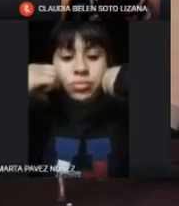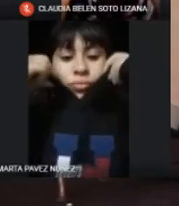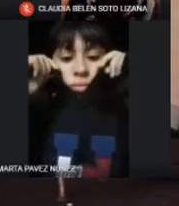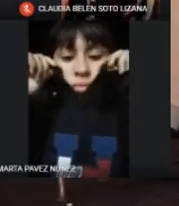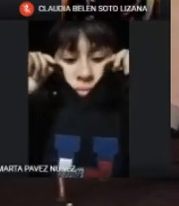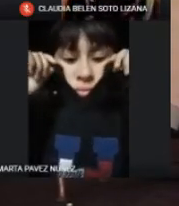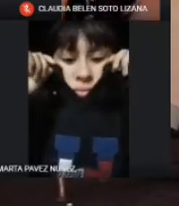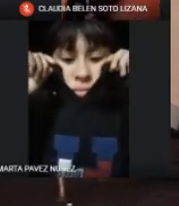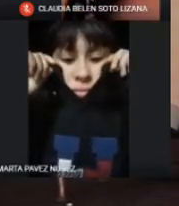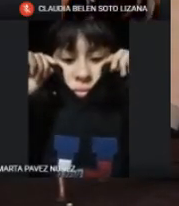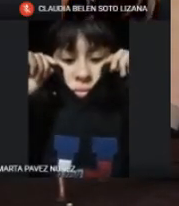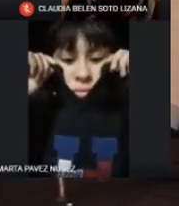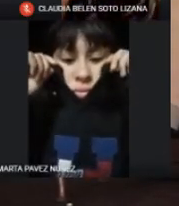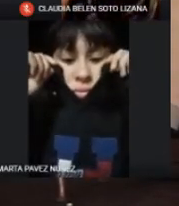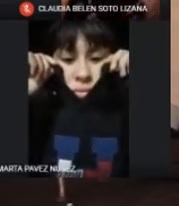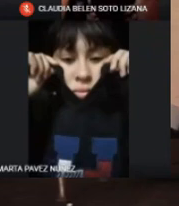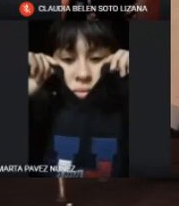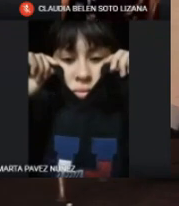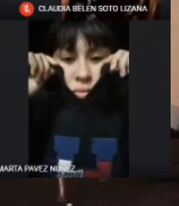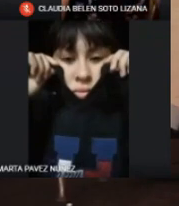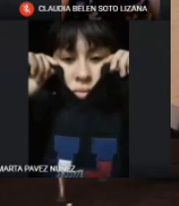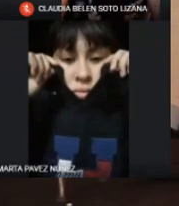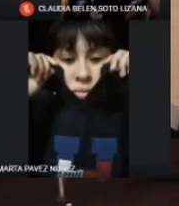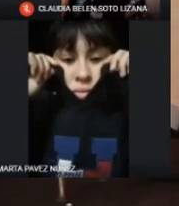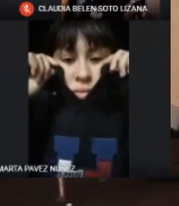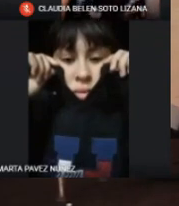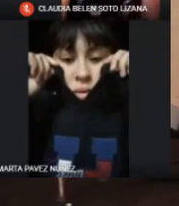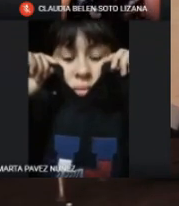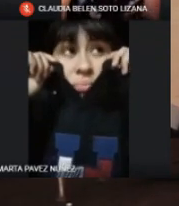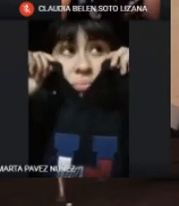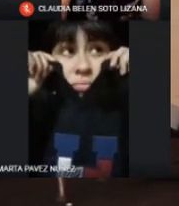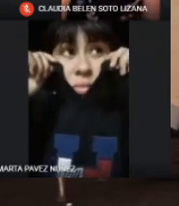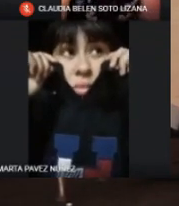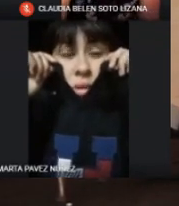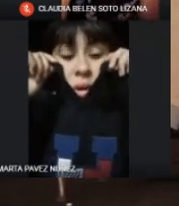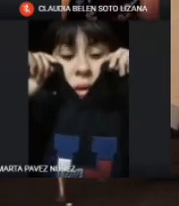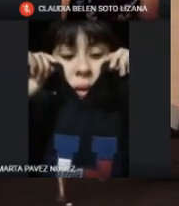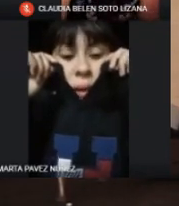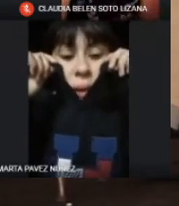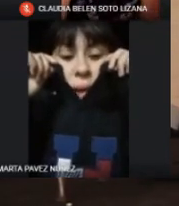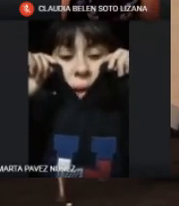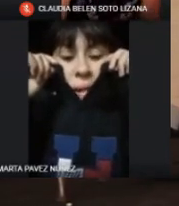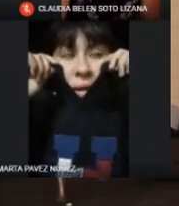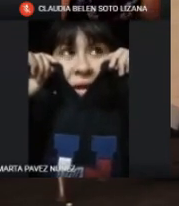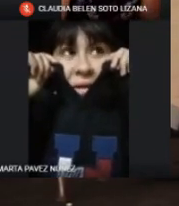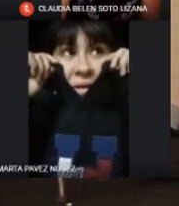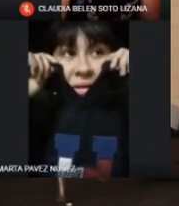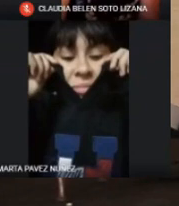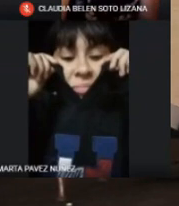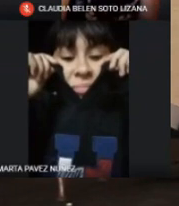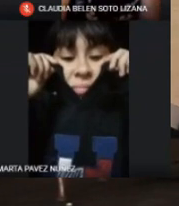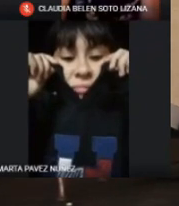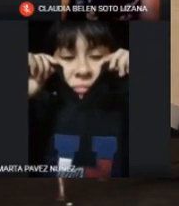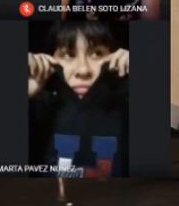Estimados estudiantes, a pesar de que este año ha sido un año complejo en diversos aspectos, y eso nadie lo puede